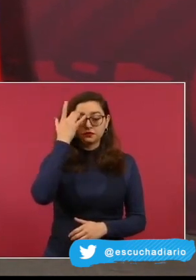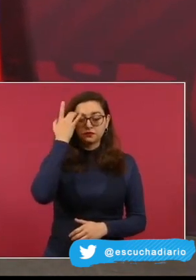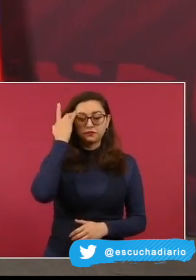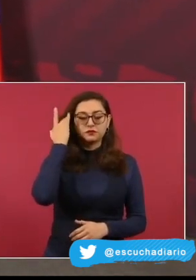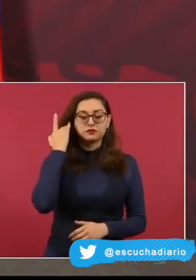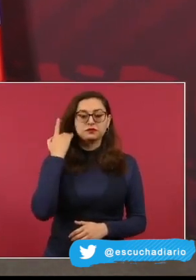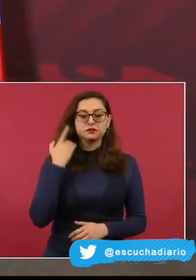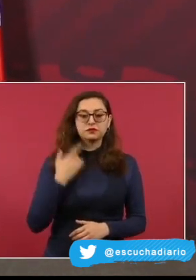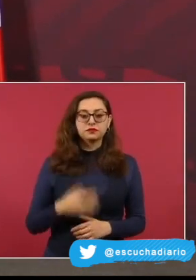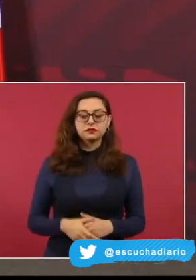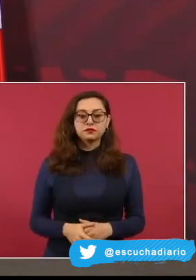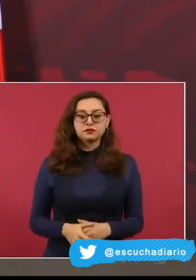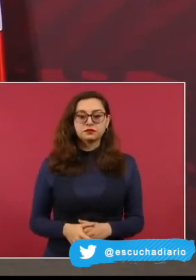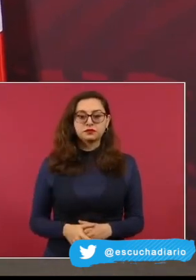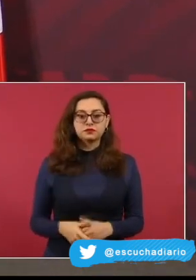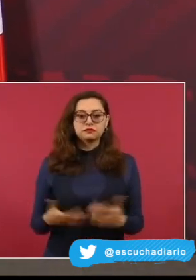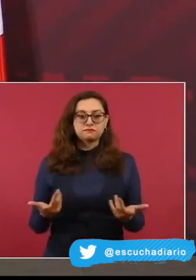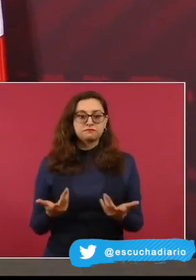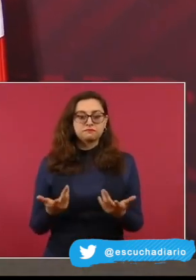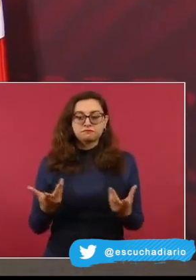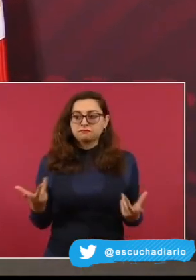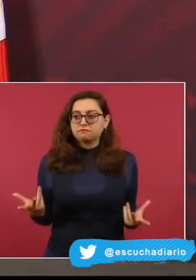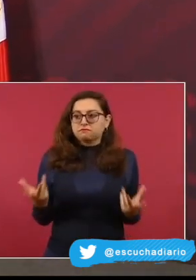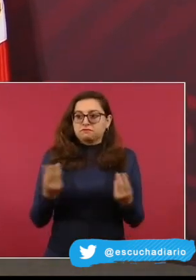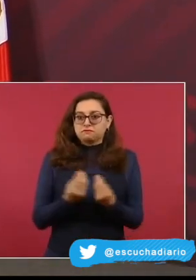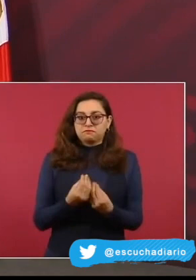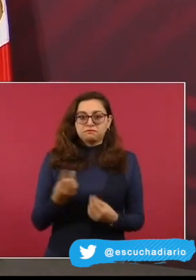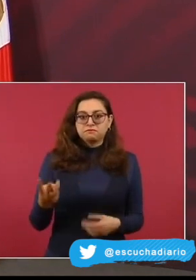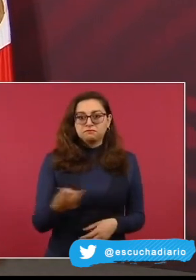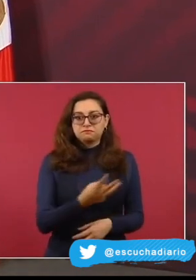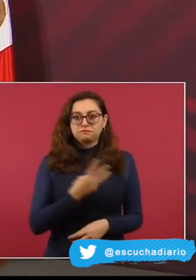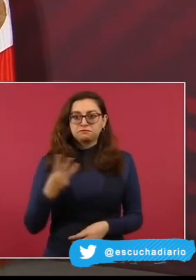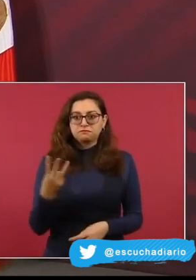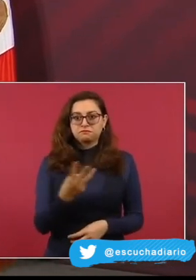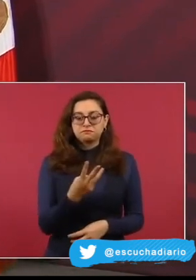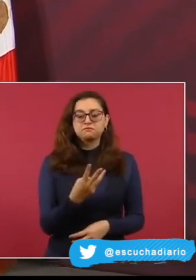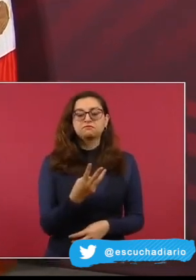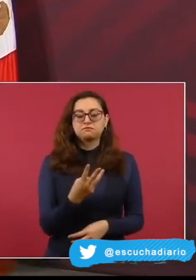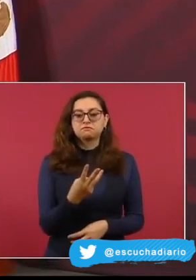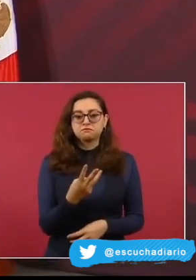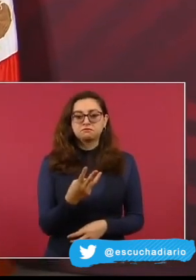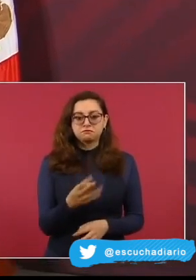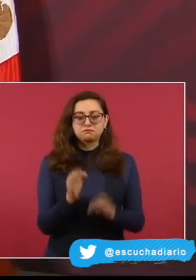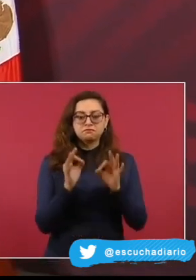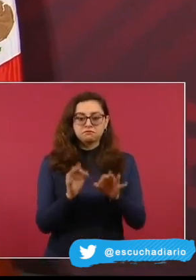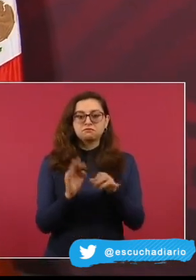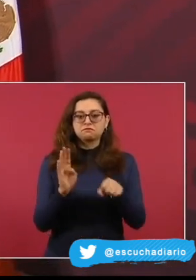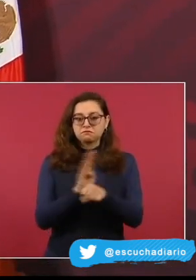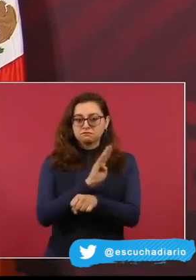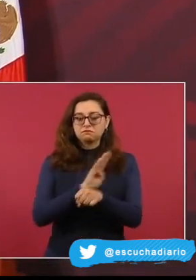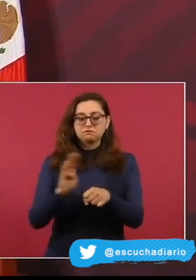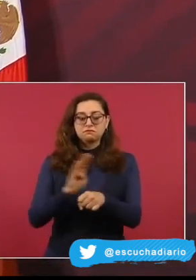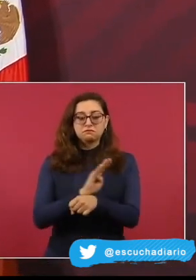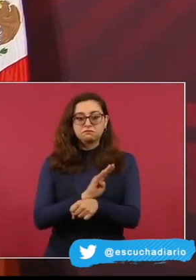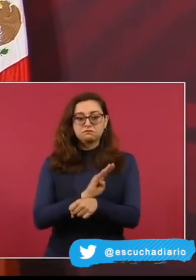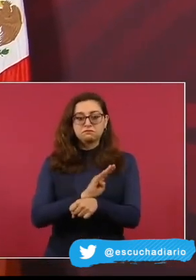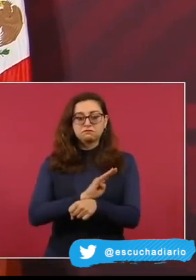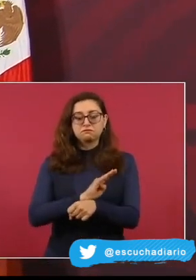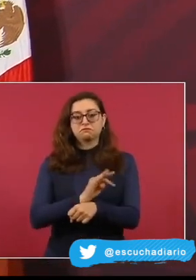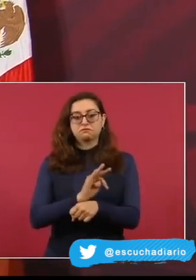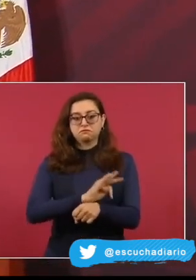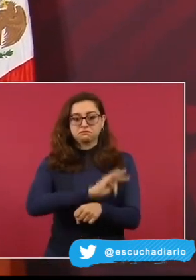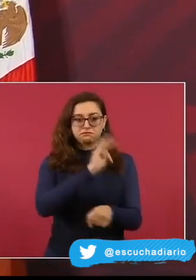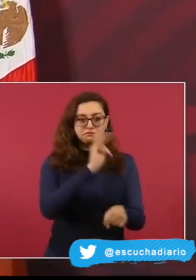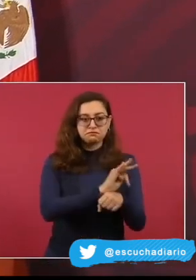desde hace medio siglo por su parte el canciller Marcelo ebrard calificó de exitoso el encuentro de la Cumbre de los líderes de América del Norte